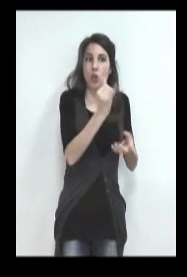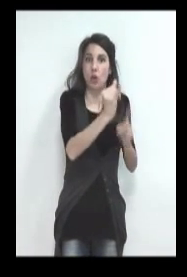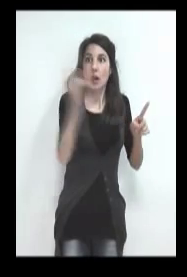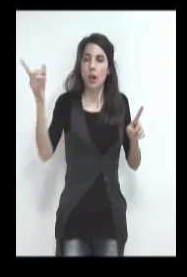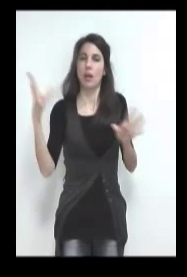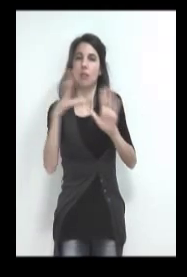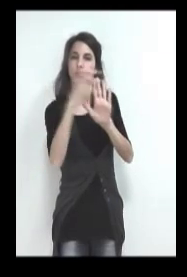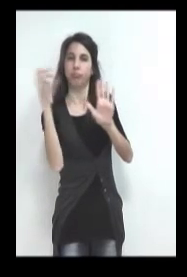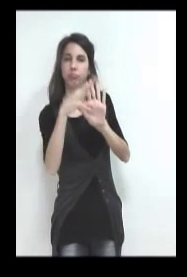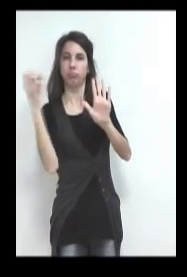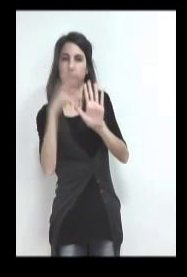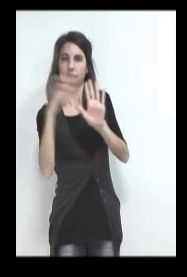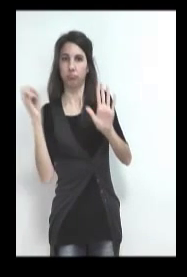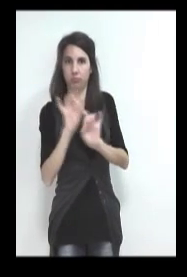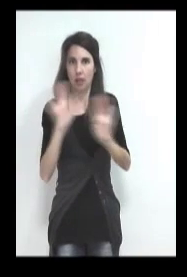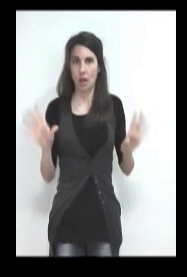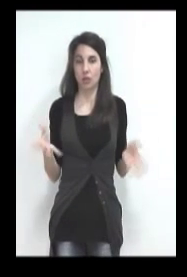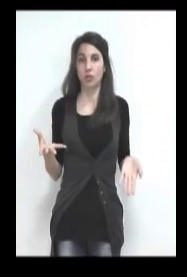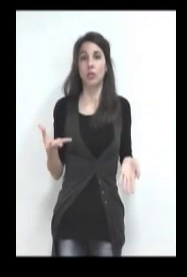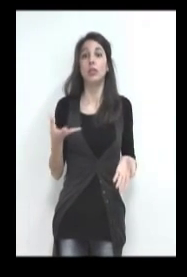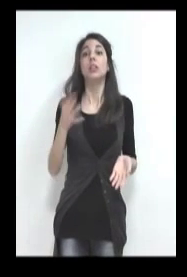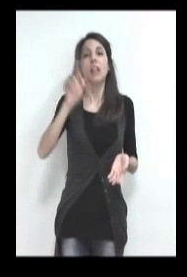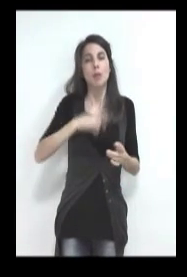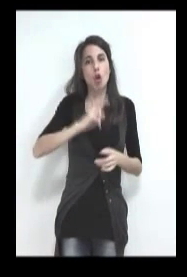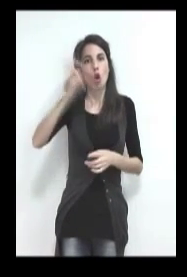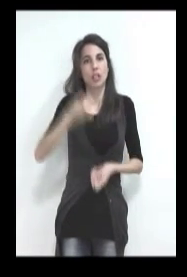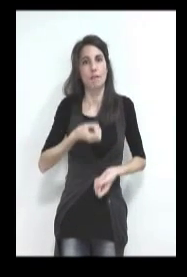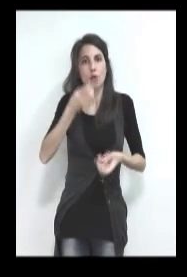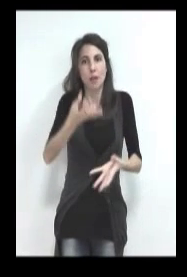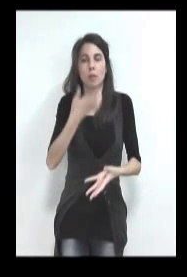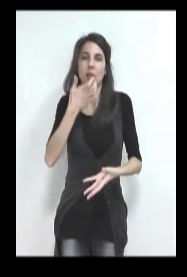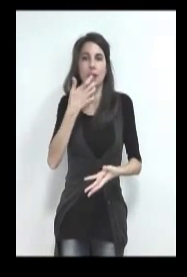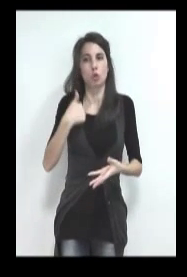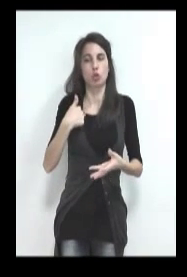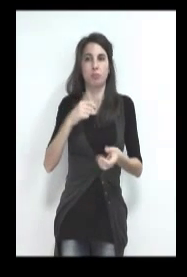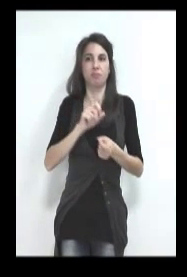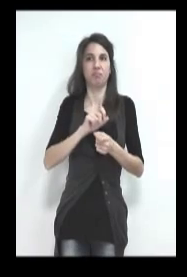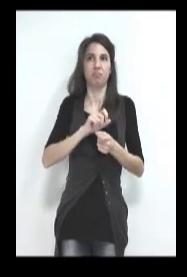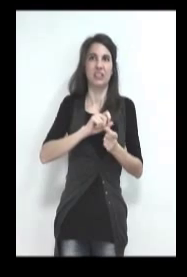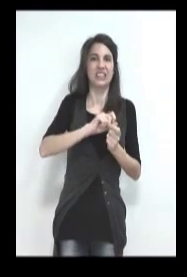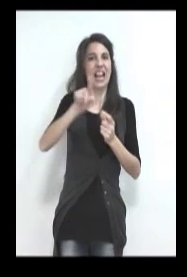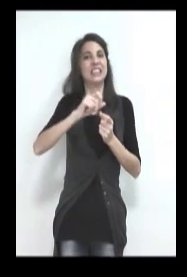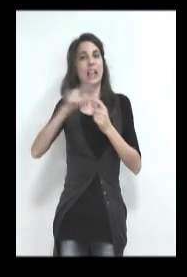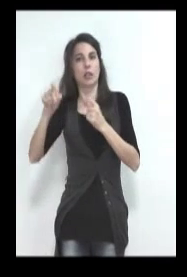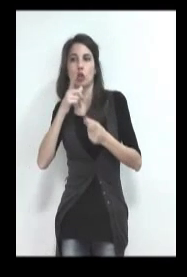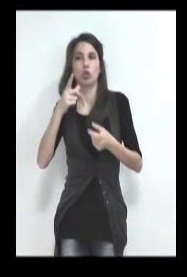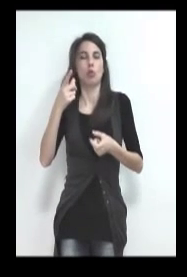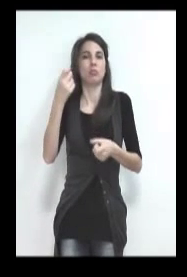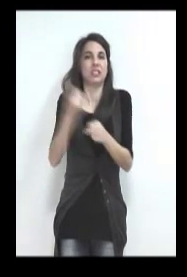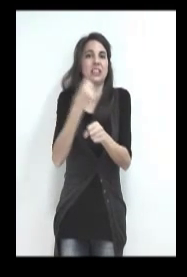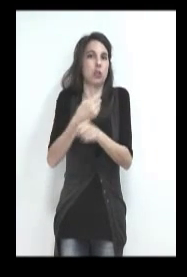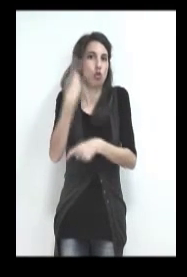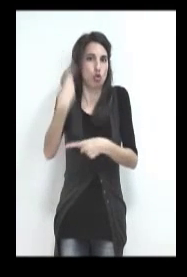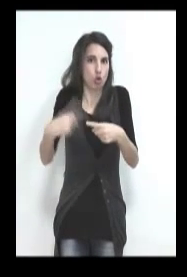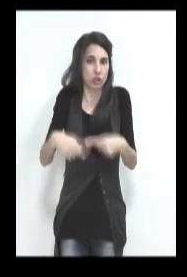comuniquen determinada información, pero luego hay otra información en cuanto a transacciones que yo realizo tanto como persona física como persona jurídica,